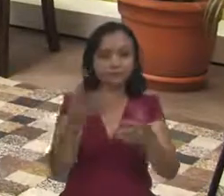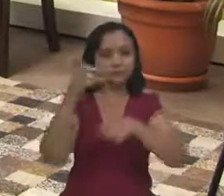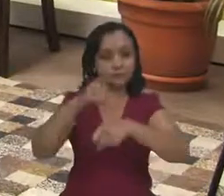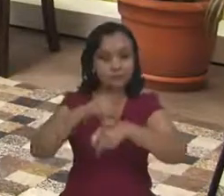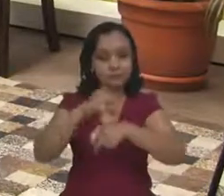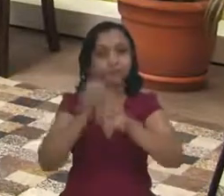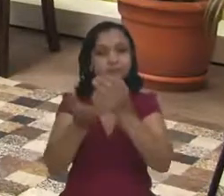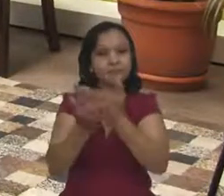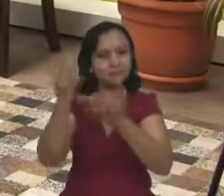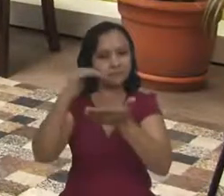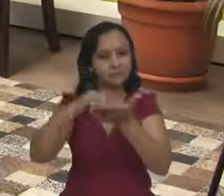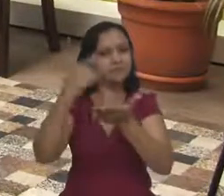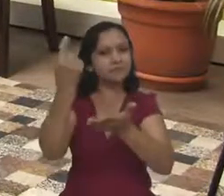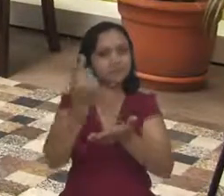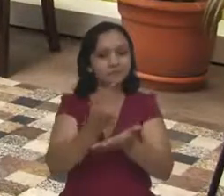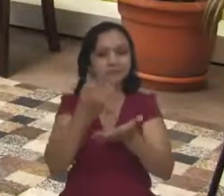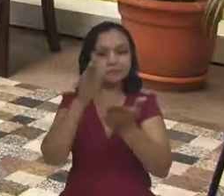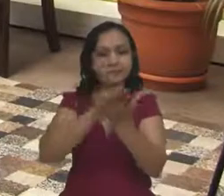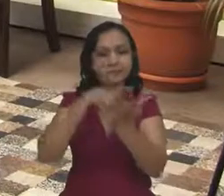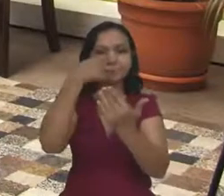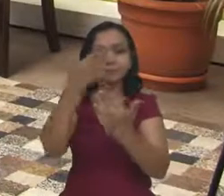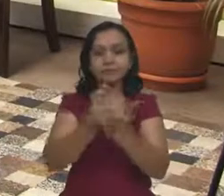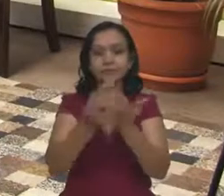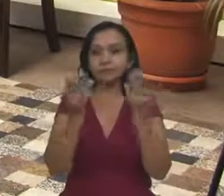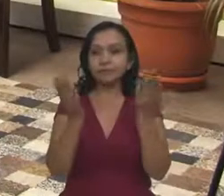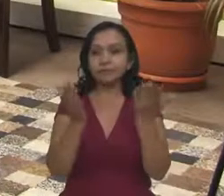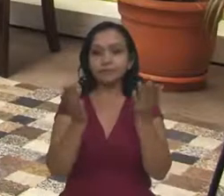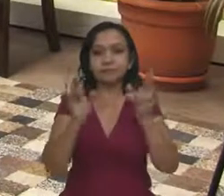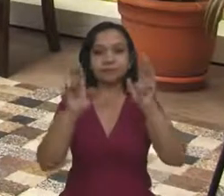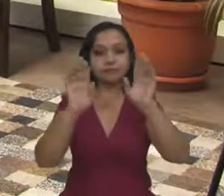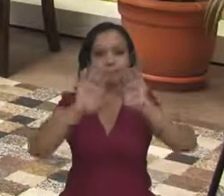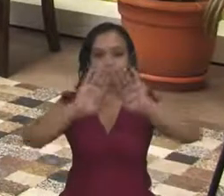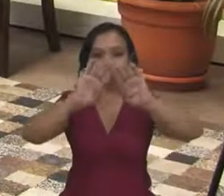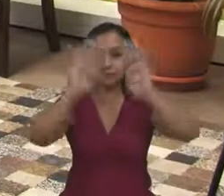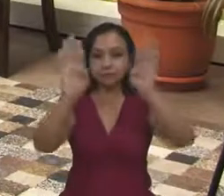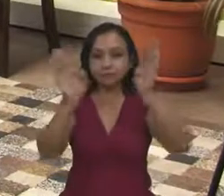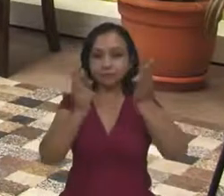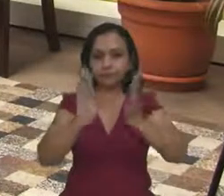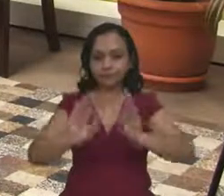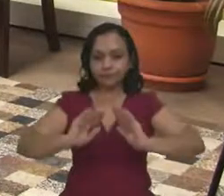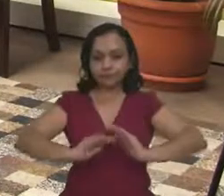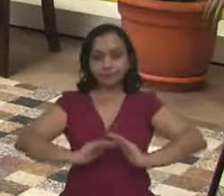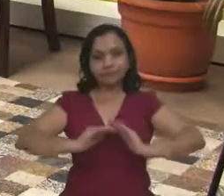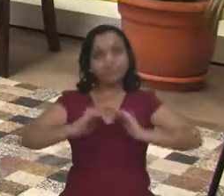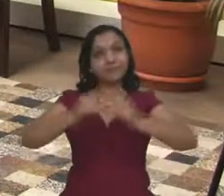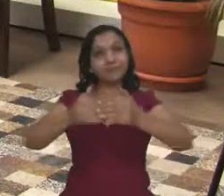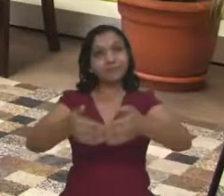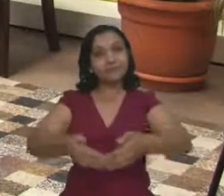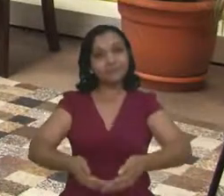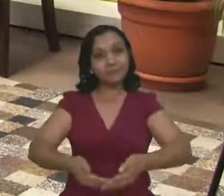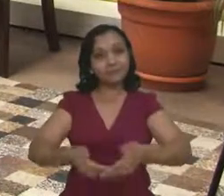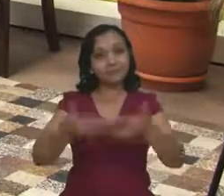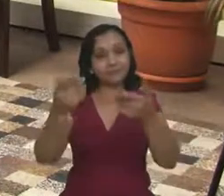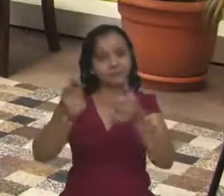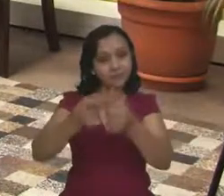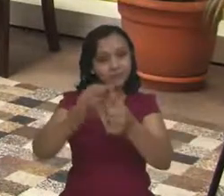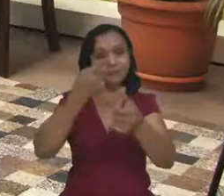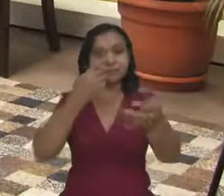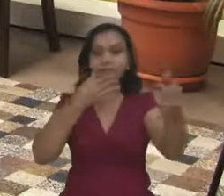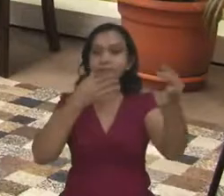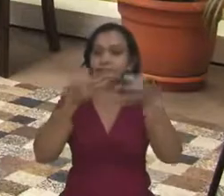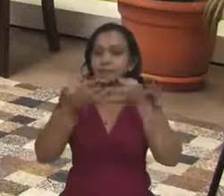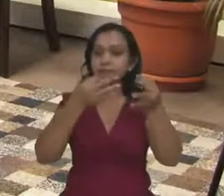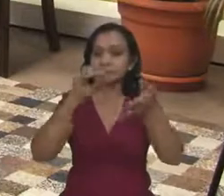En este programa. Es exclusivo el tema de hoy para mujeres embarazadas. Primeramente, doctor, quiero que me aclare